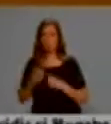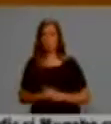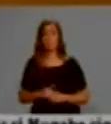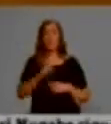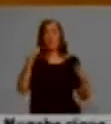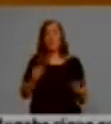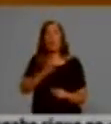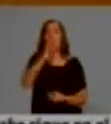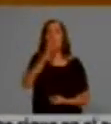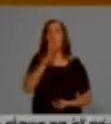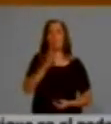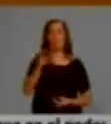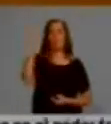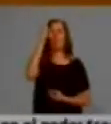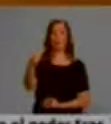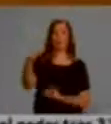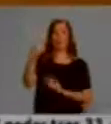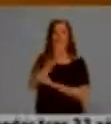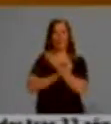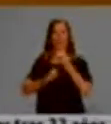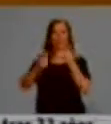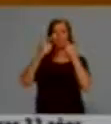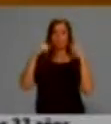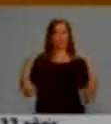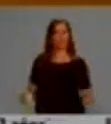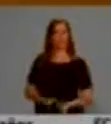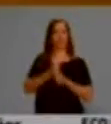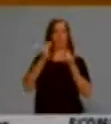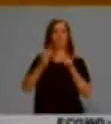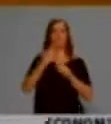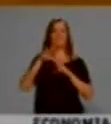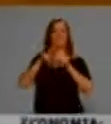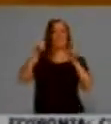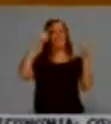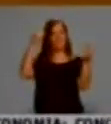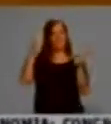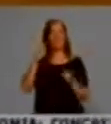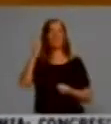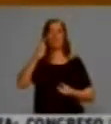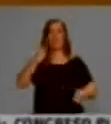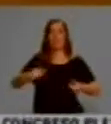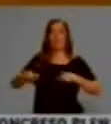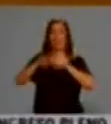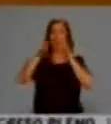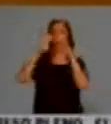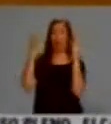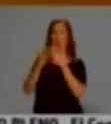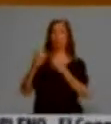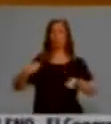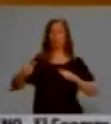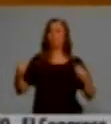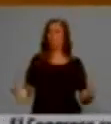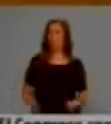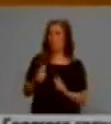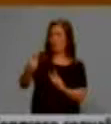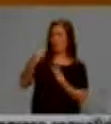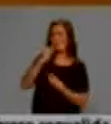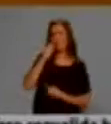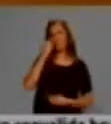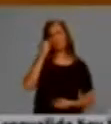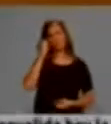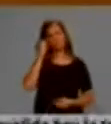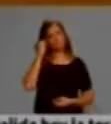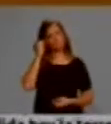Va mejor porque la opinión sobre nuestra economía ha mejorado ostensiblemente en las instituciones y en los mercados internacionales. Va